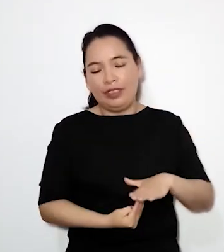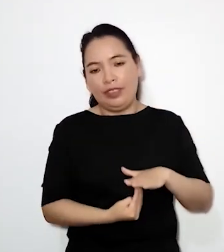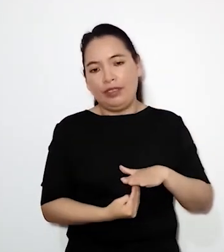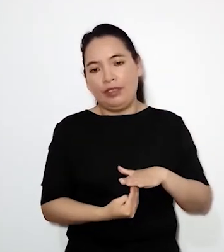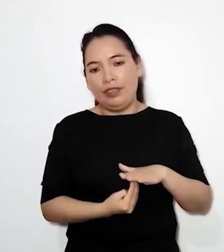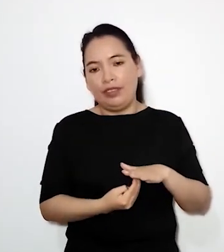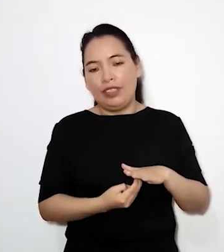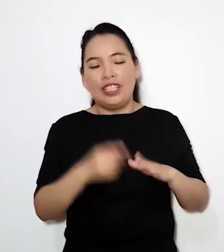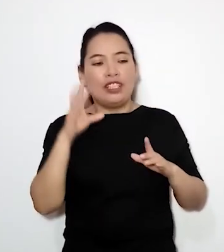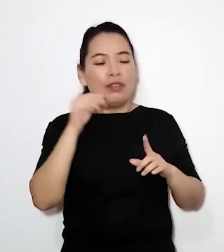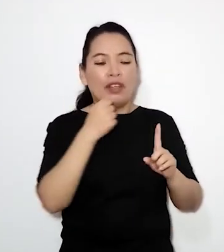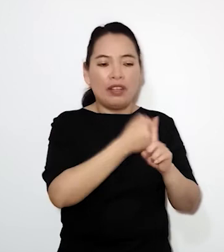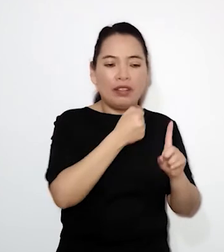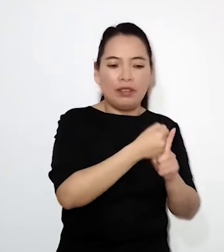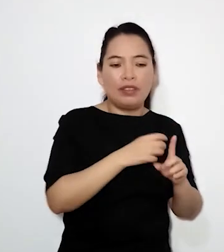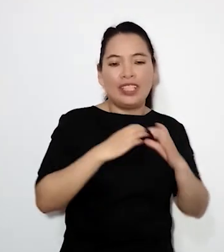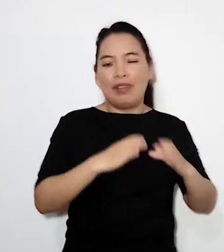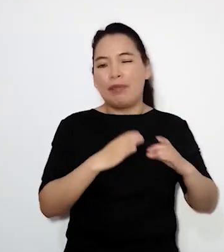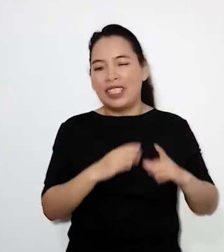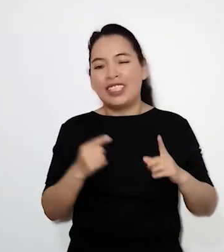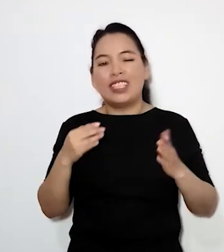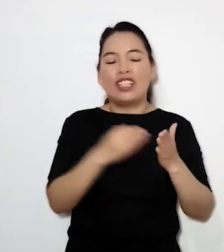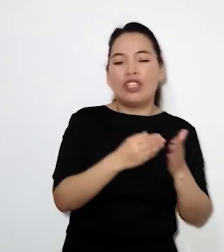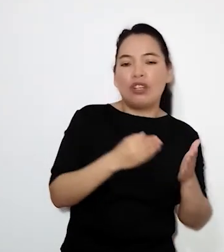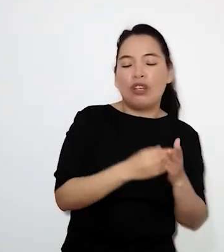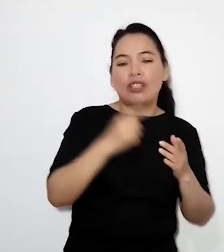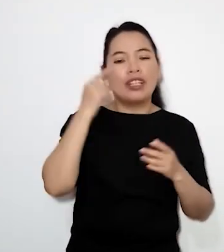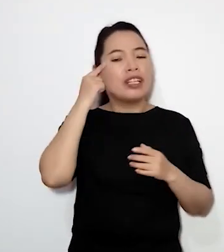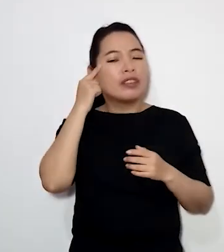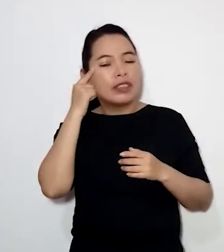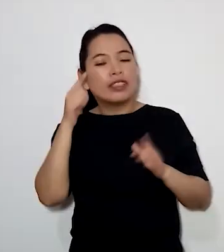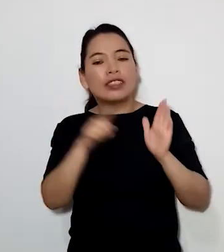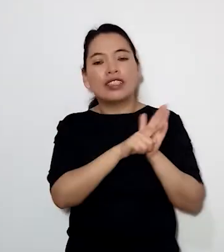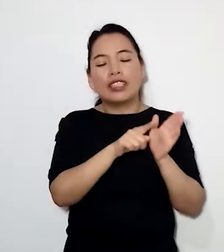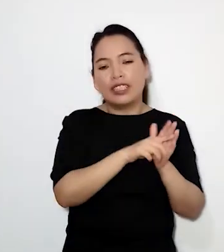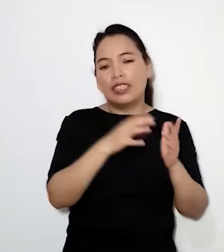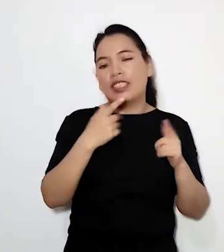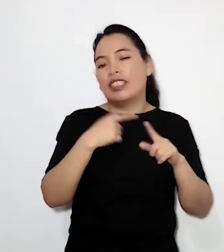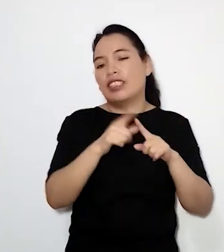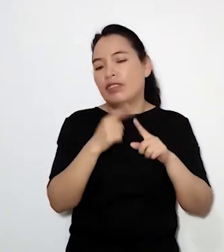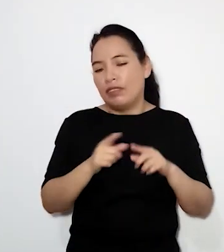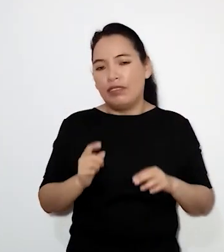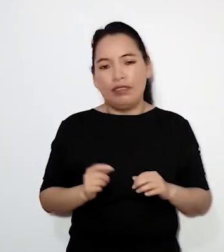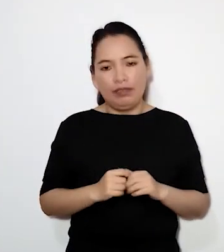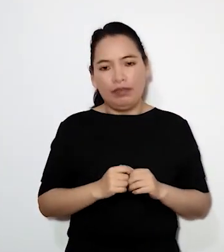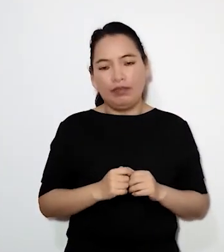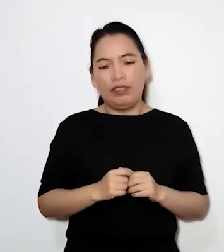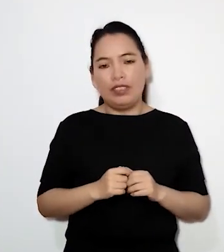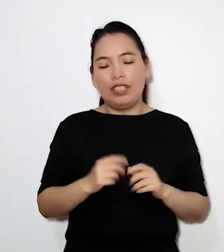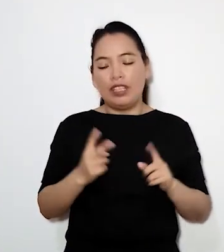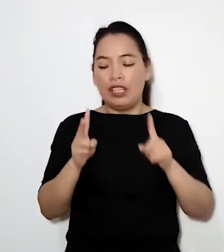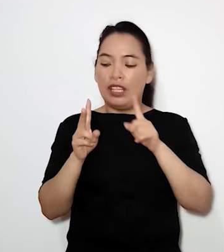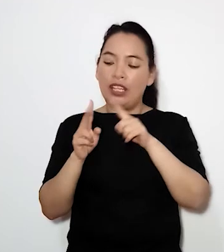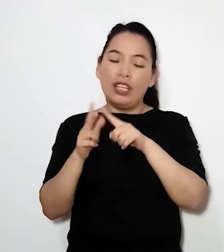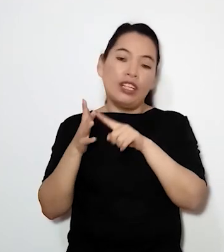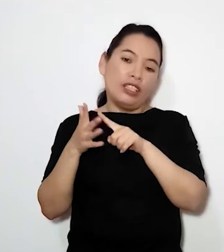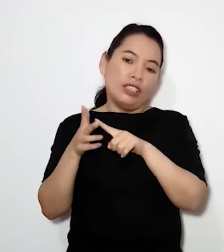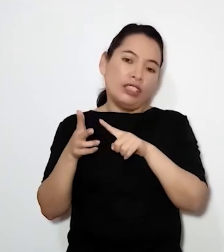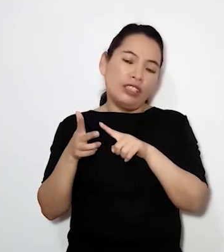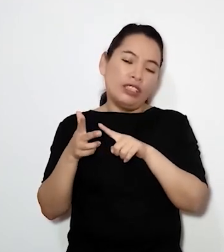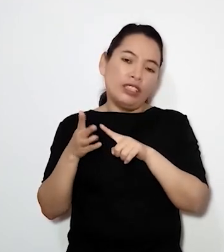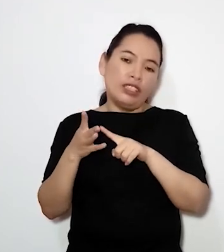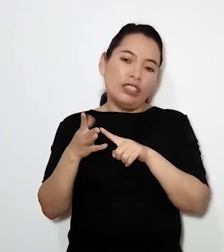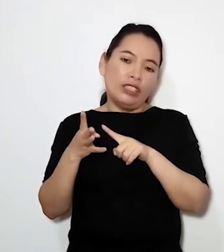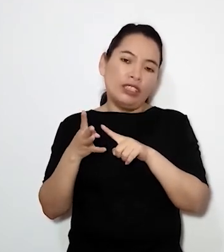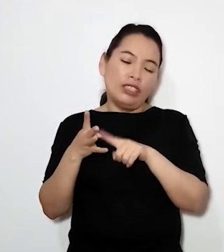capacitismo y contra las percepciones inadecuadas de las personas con discapacidad. El segundo es la accesibilidad. Necesitamos que todas nuestras intervenciones sean